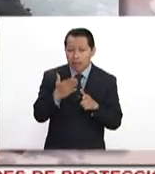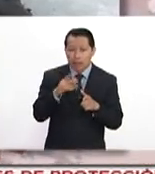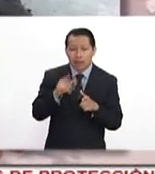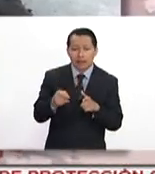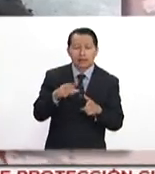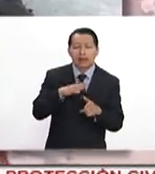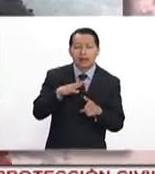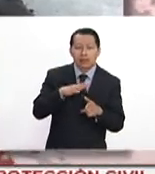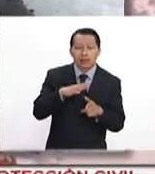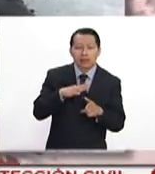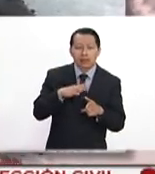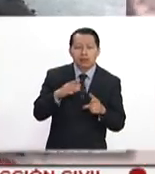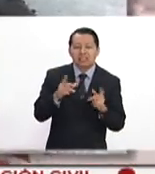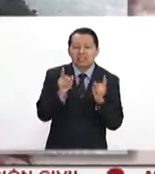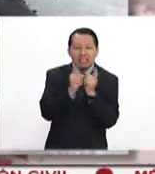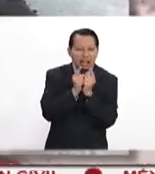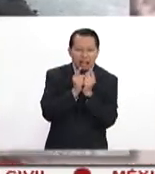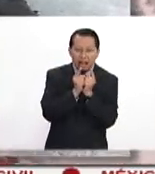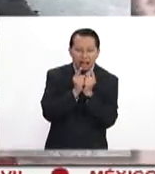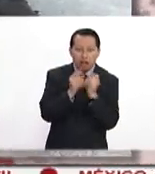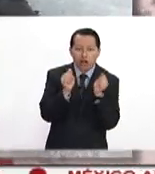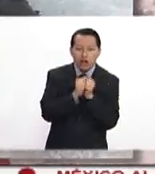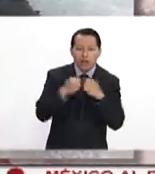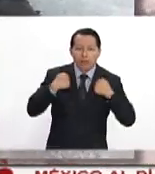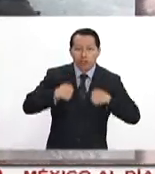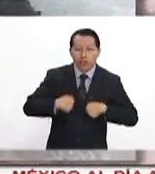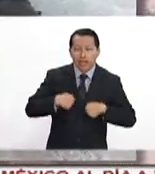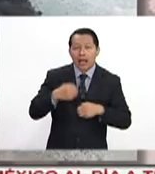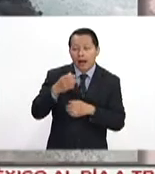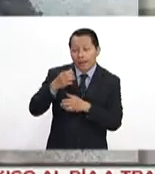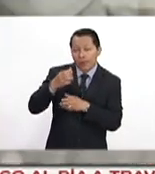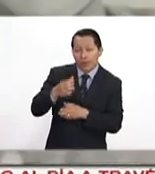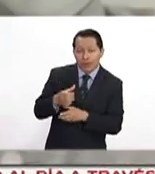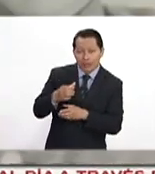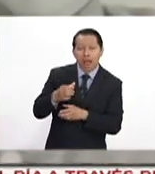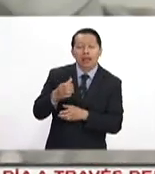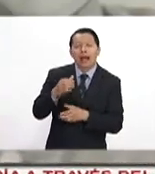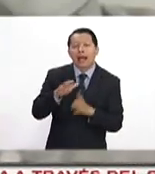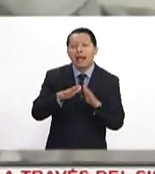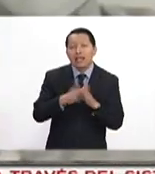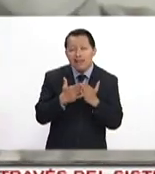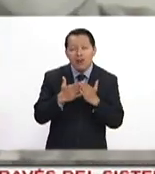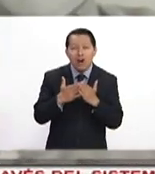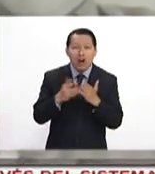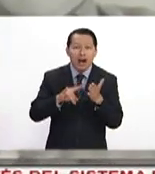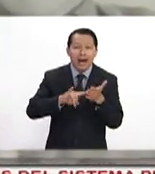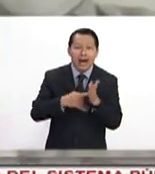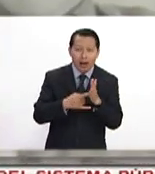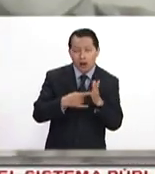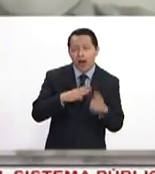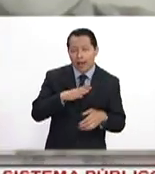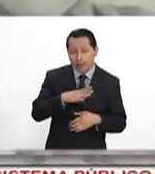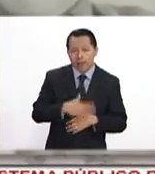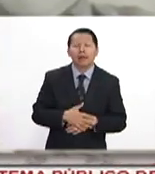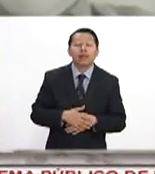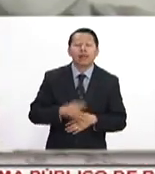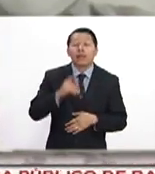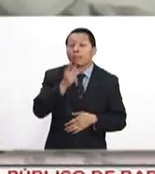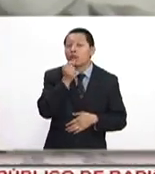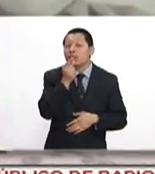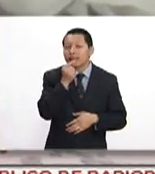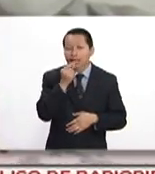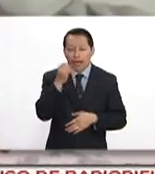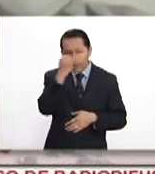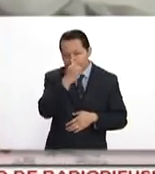yacían el uno cerca del otro, con mochilas, una botella, un libro y un reloj a su lado. La policía realizará